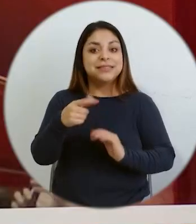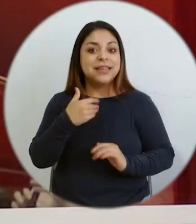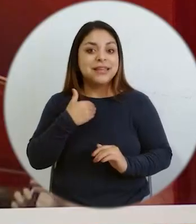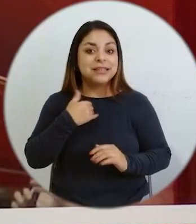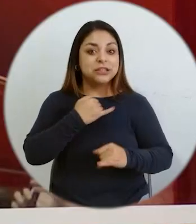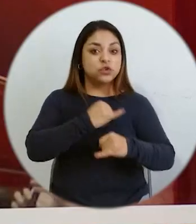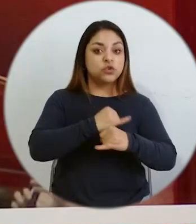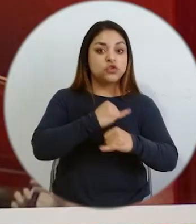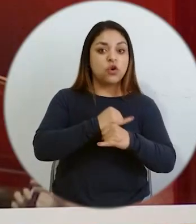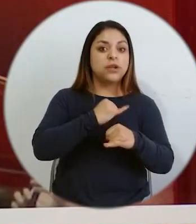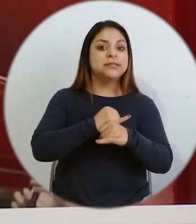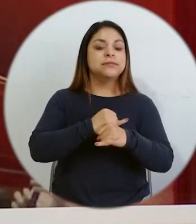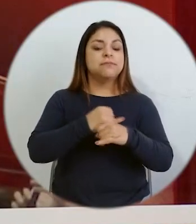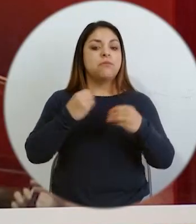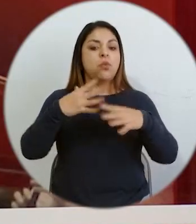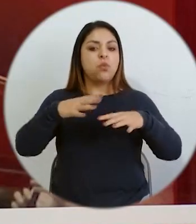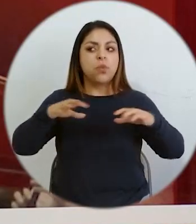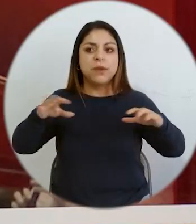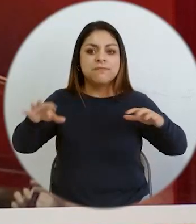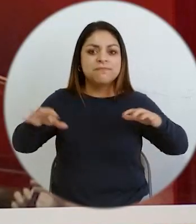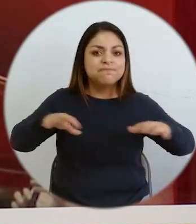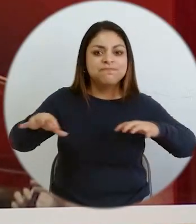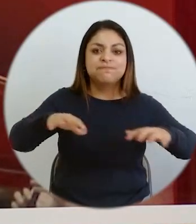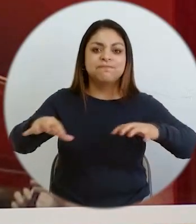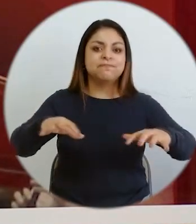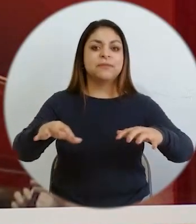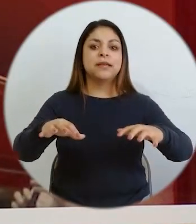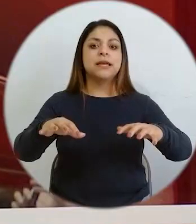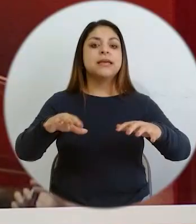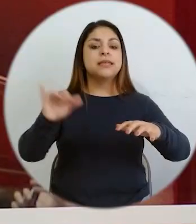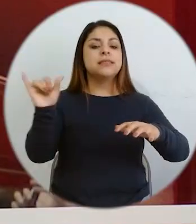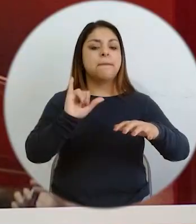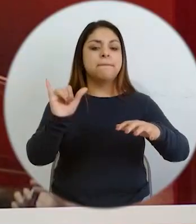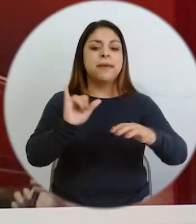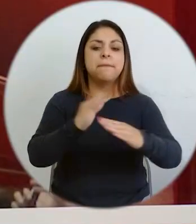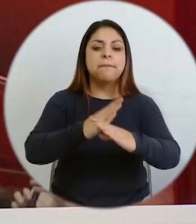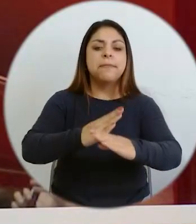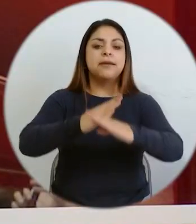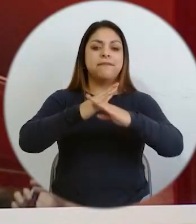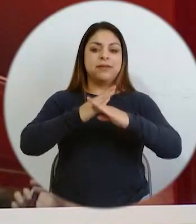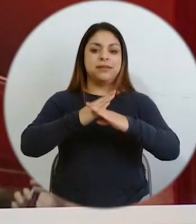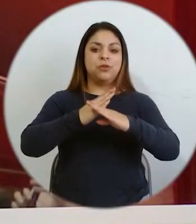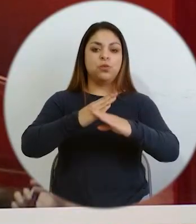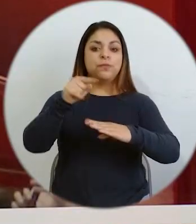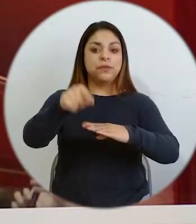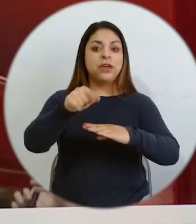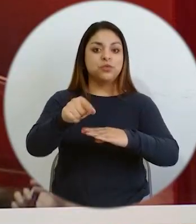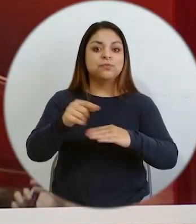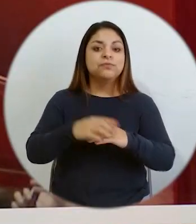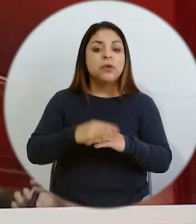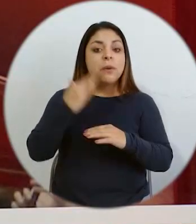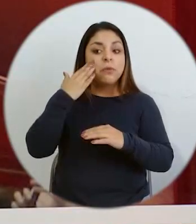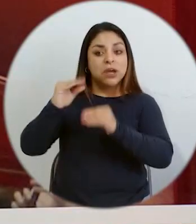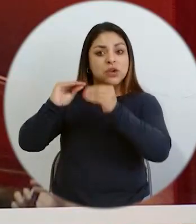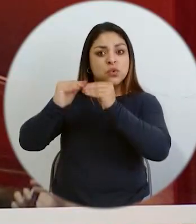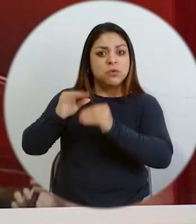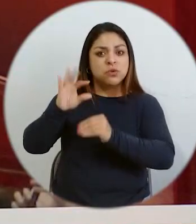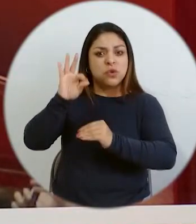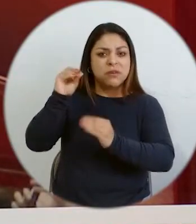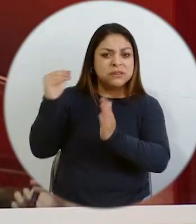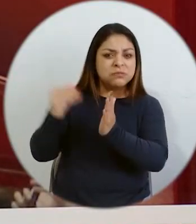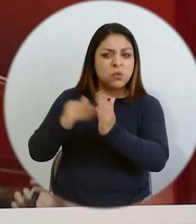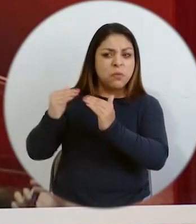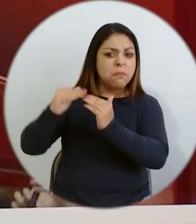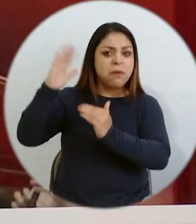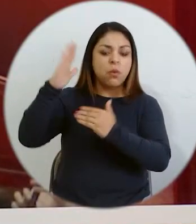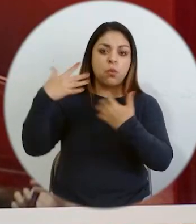más preventivos. Esos números son lastimosos. El número no es un número, son